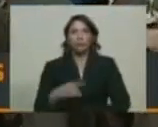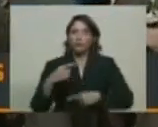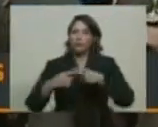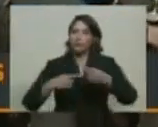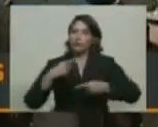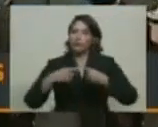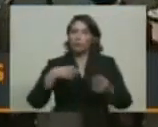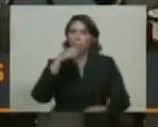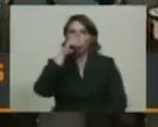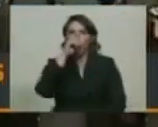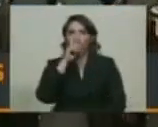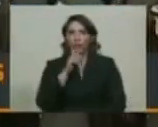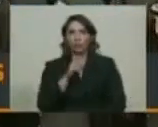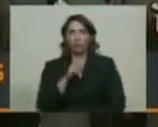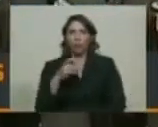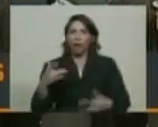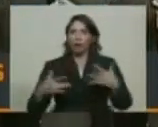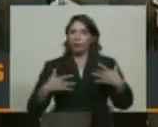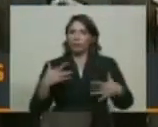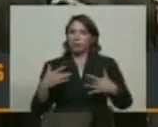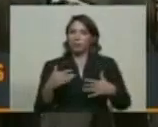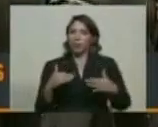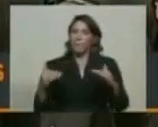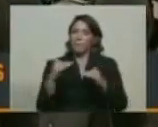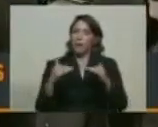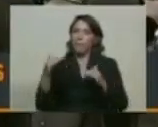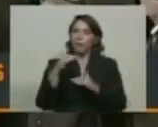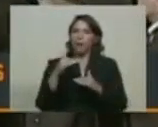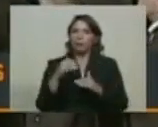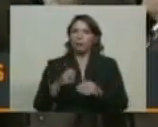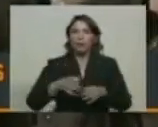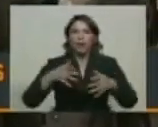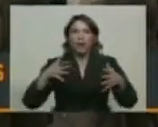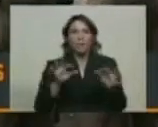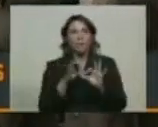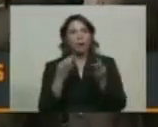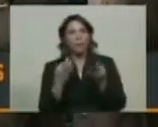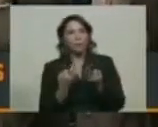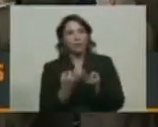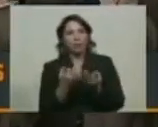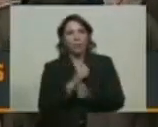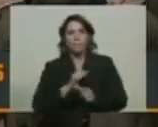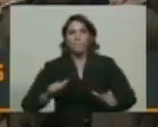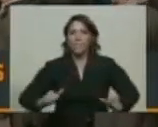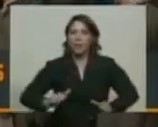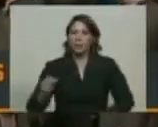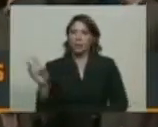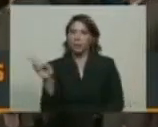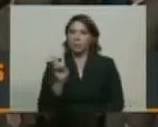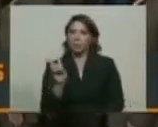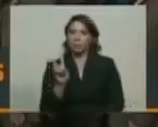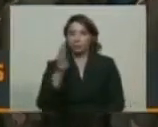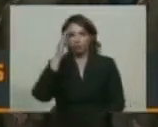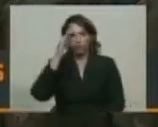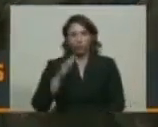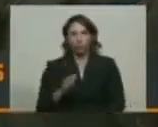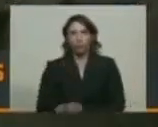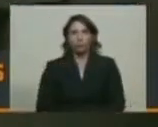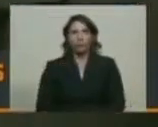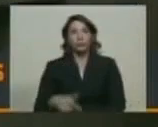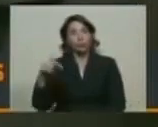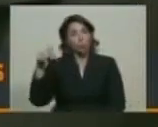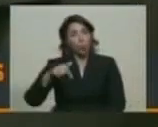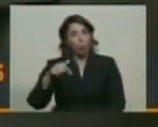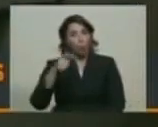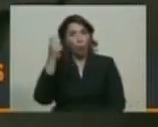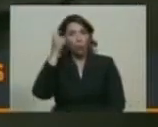en situación de actividad, y a la gran familia militar de Venezuela. Hoy es un día de